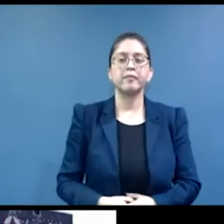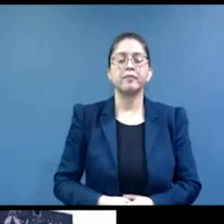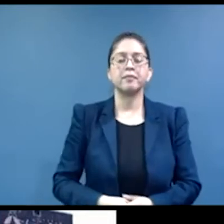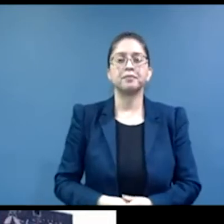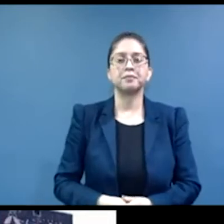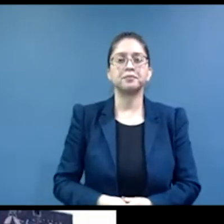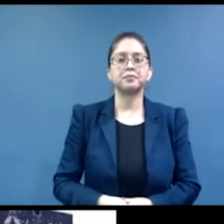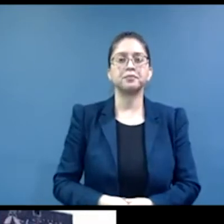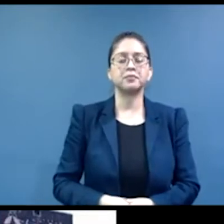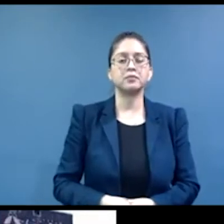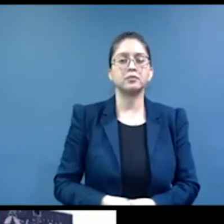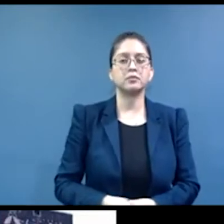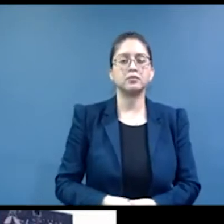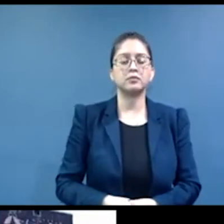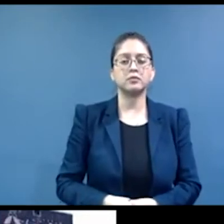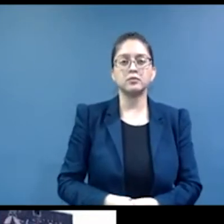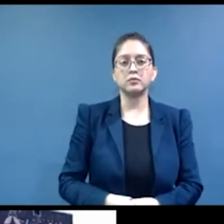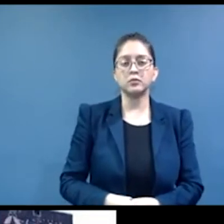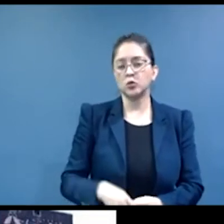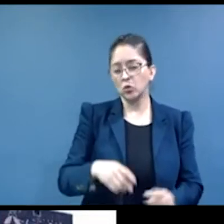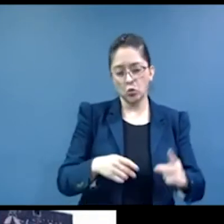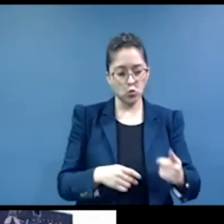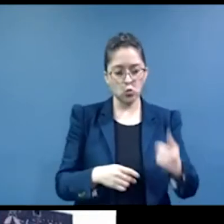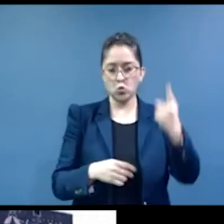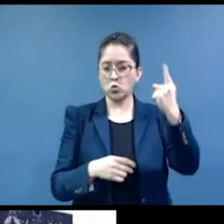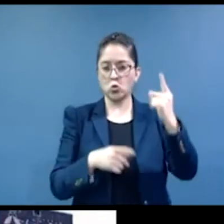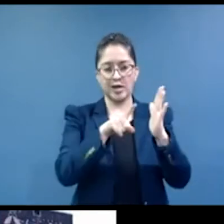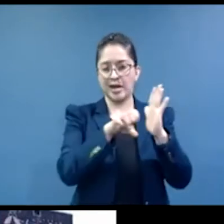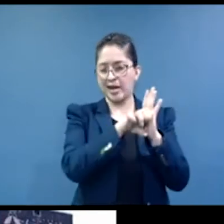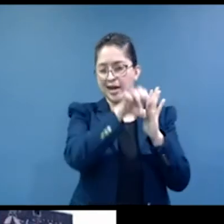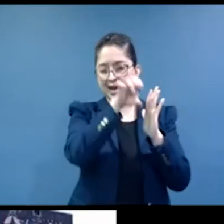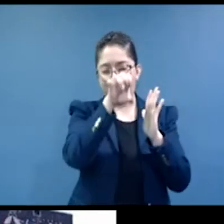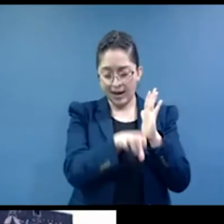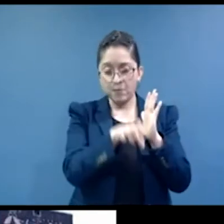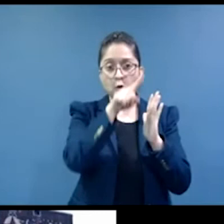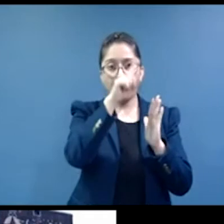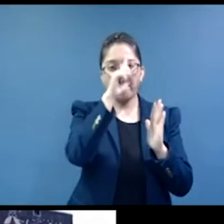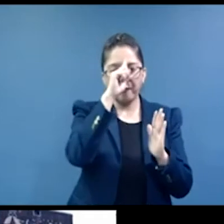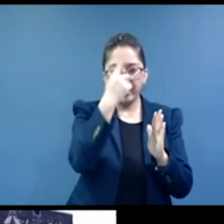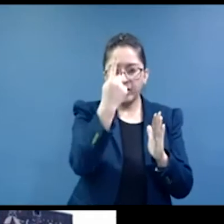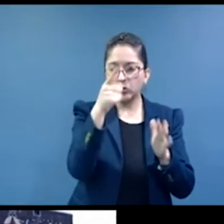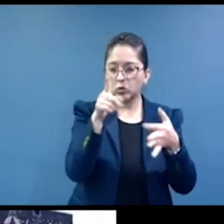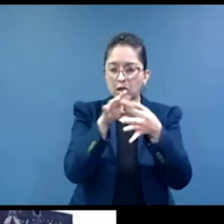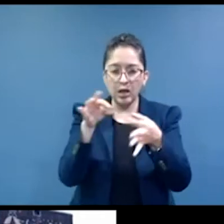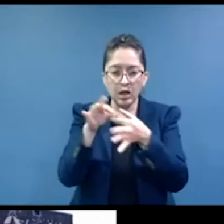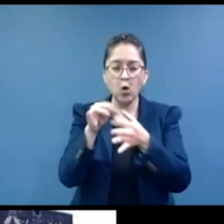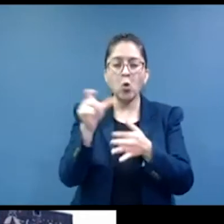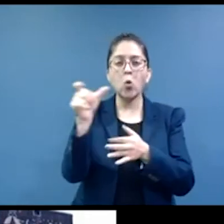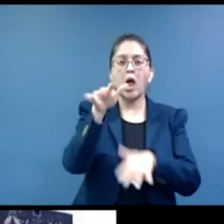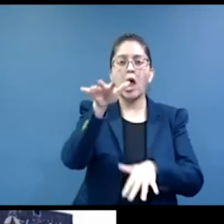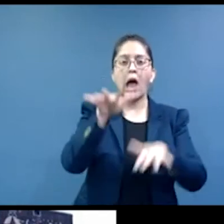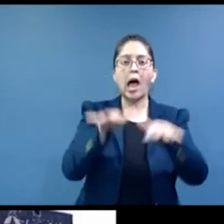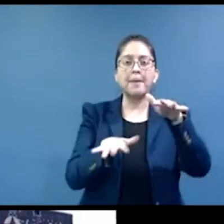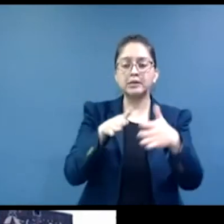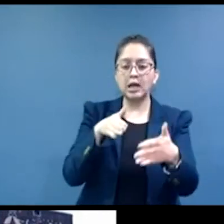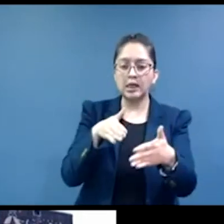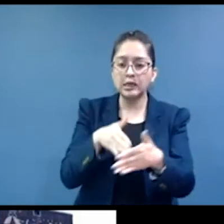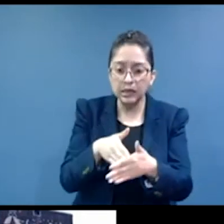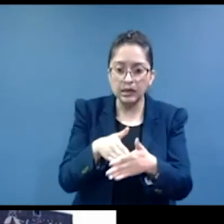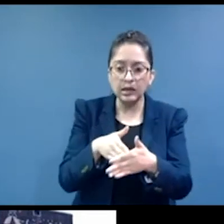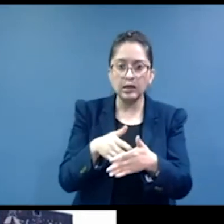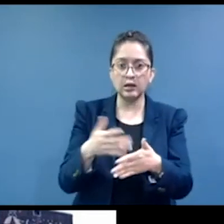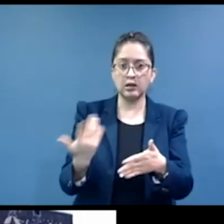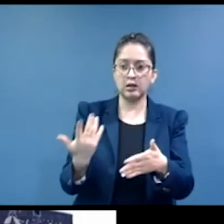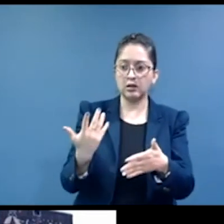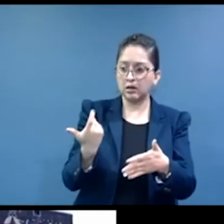que ejemplifica muy bien todas estas barreras y obstáculos, incluso la barrera esta que comentábamos del aspecto económico, que sin duda constituye